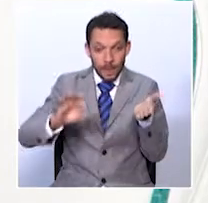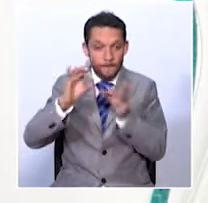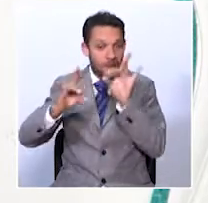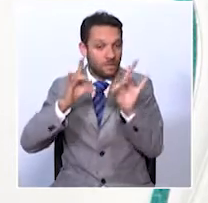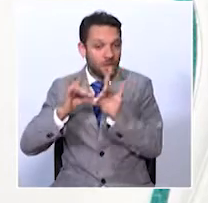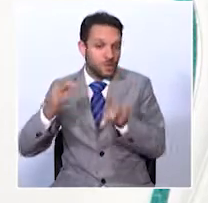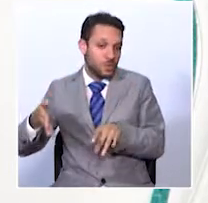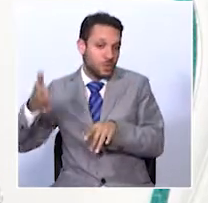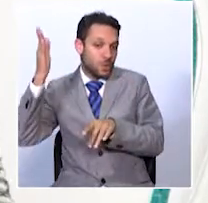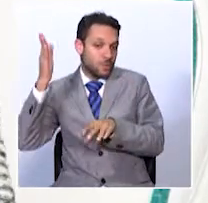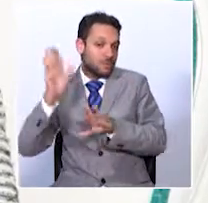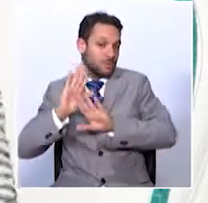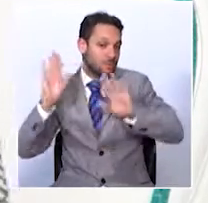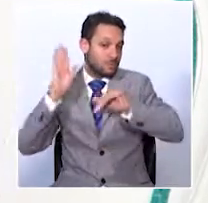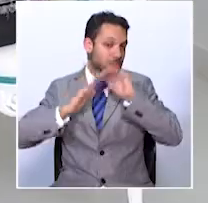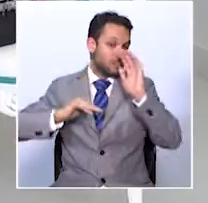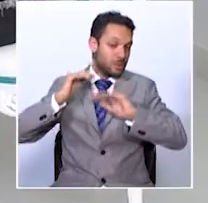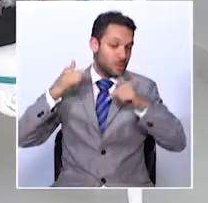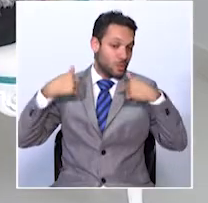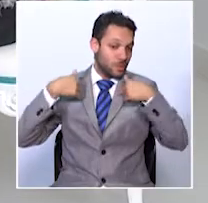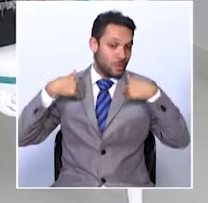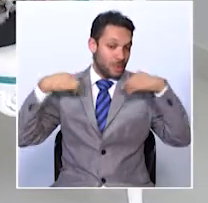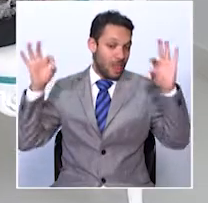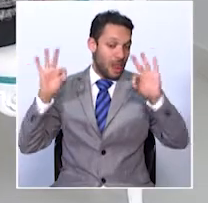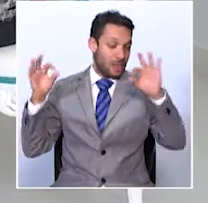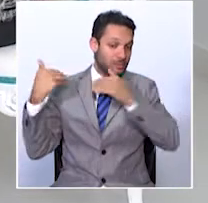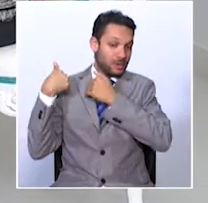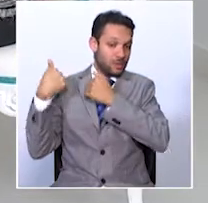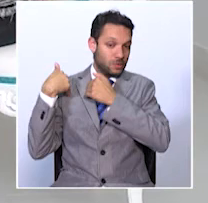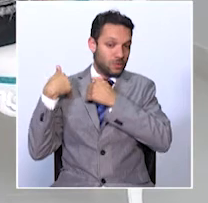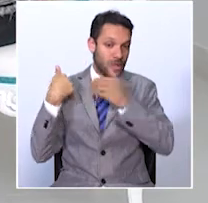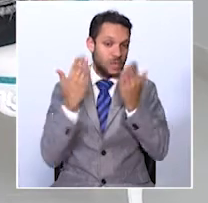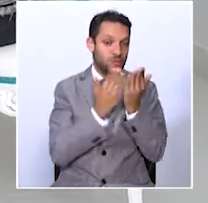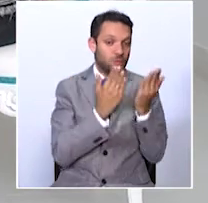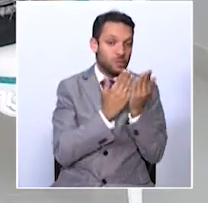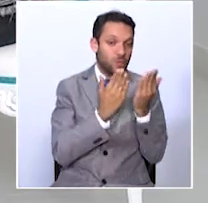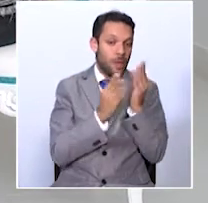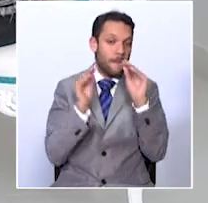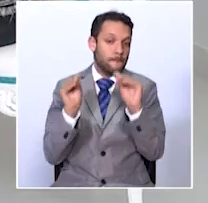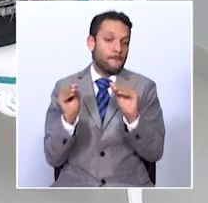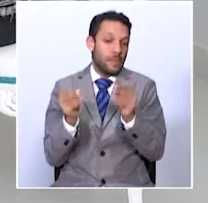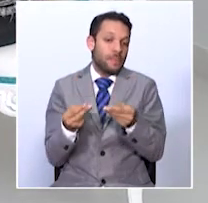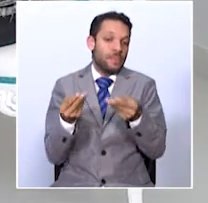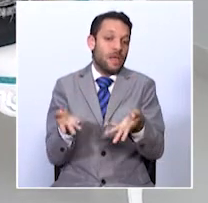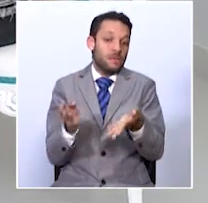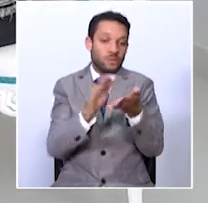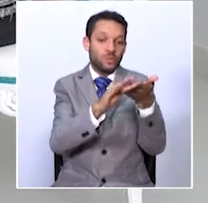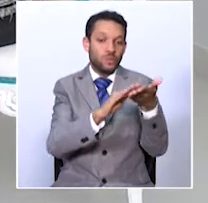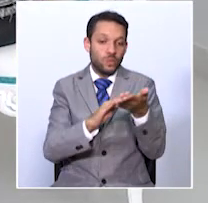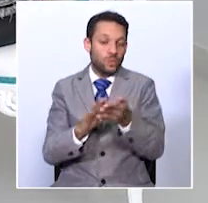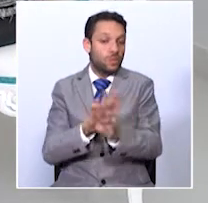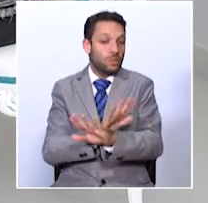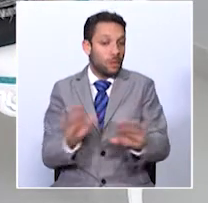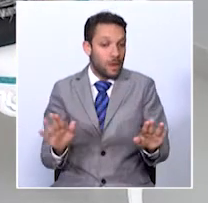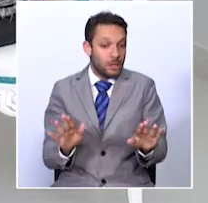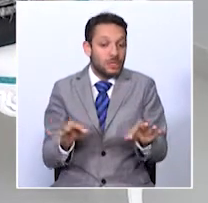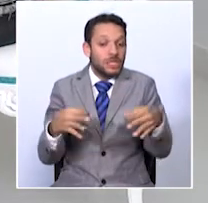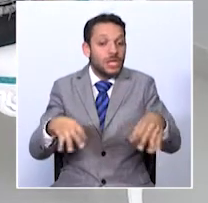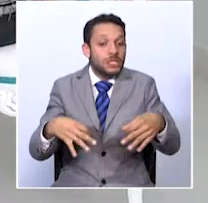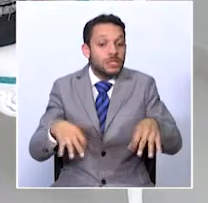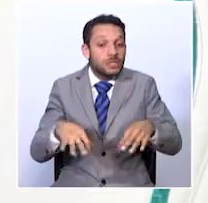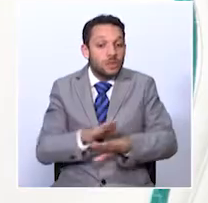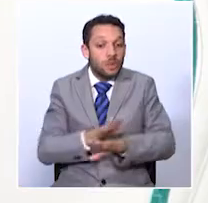y nosotros, y Dios nos dio capacidad para estudiar esto que nosotros le vamos a ofrecer, pero no más, de ahí no más. Entonces, ¿qué